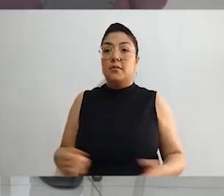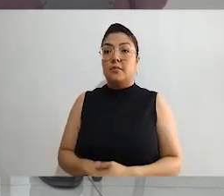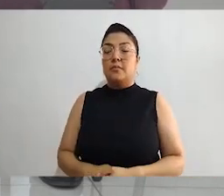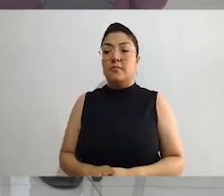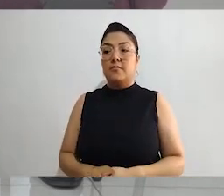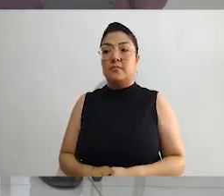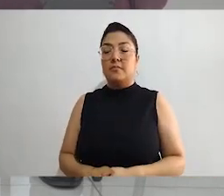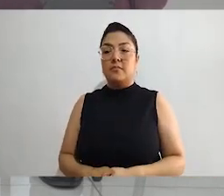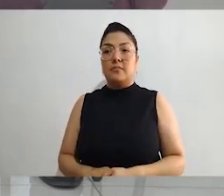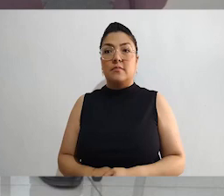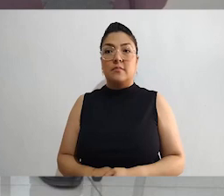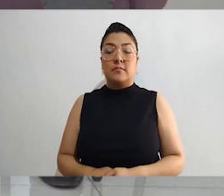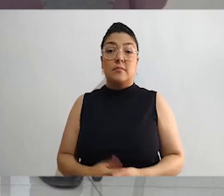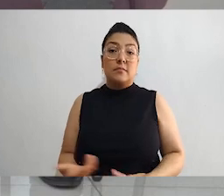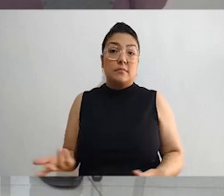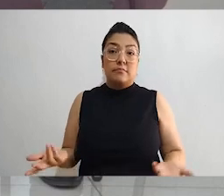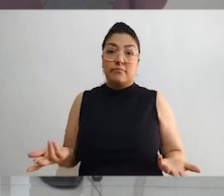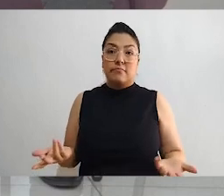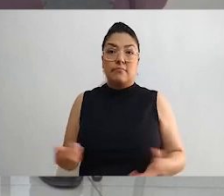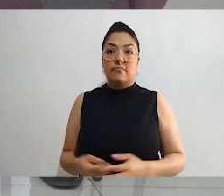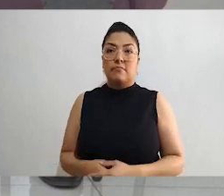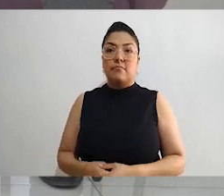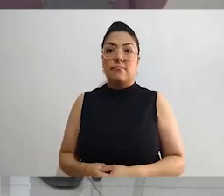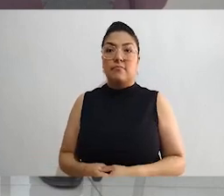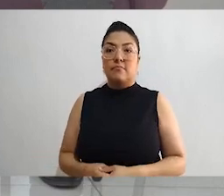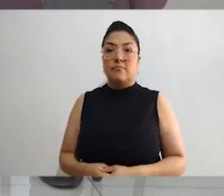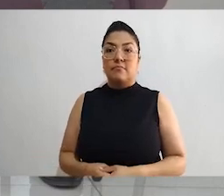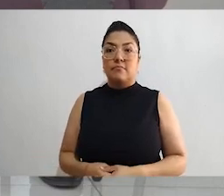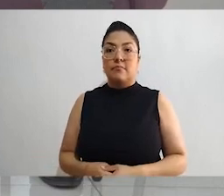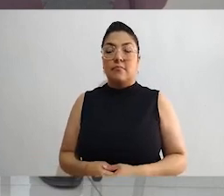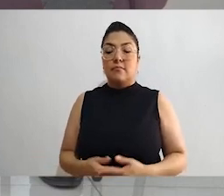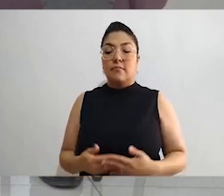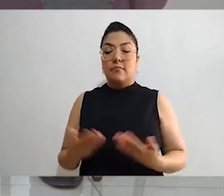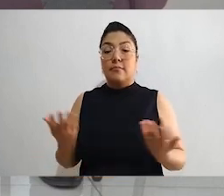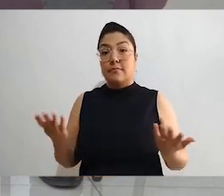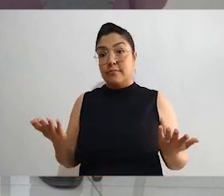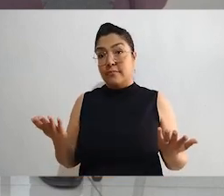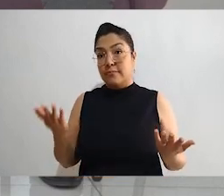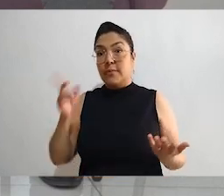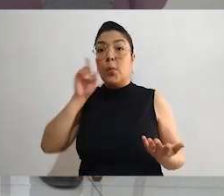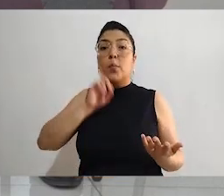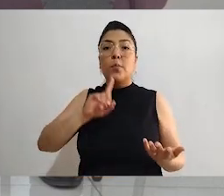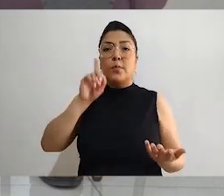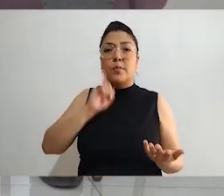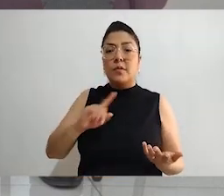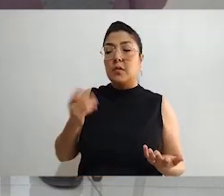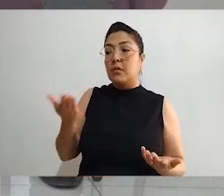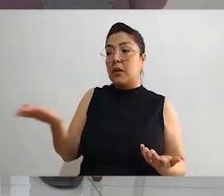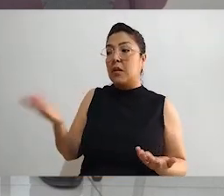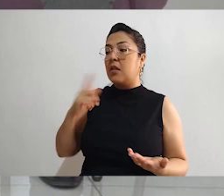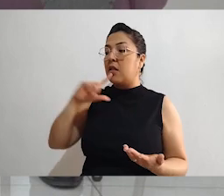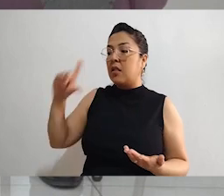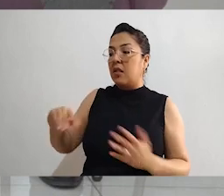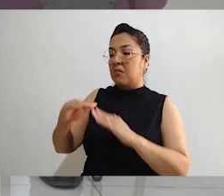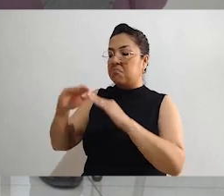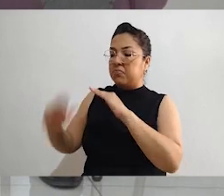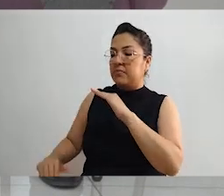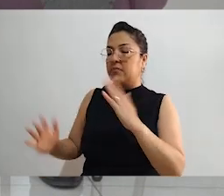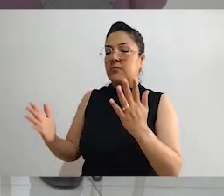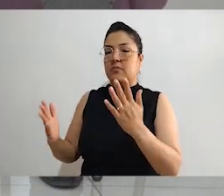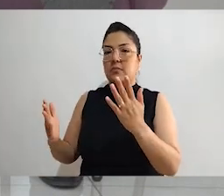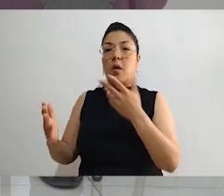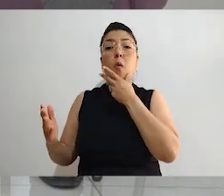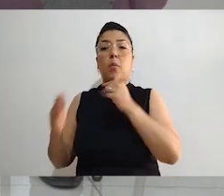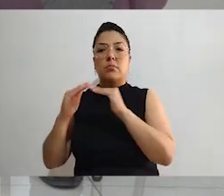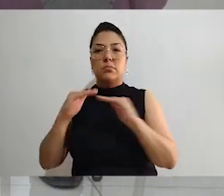sonar como tautológico, redundante, pero sí hay una discriminación basada en estereotipos de género. Y también existe una